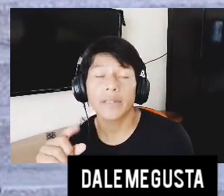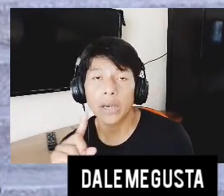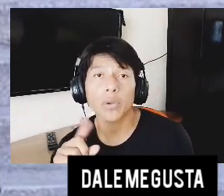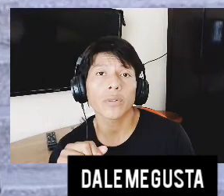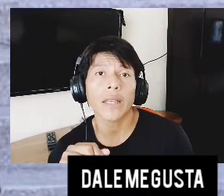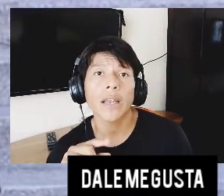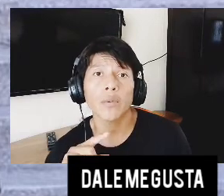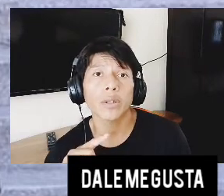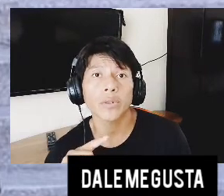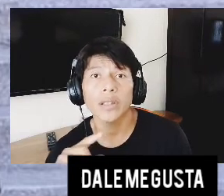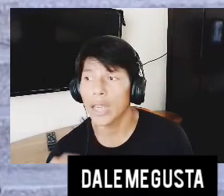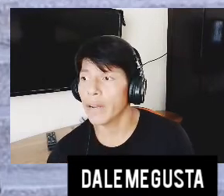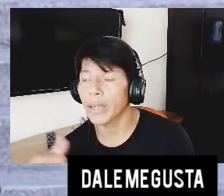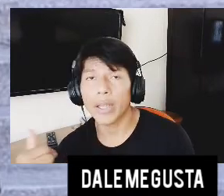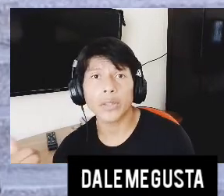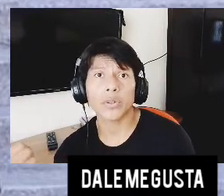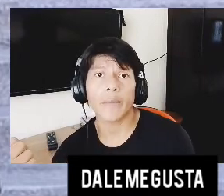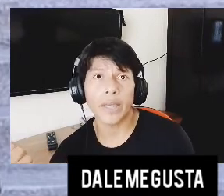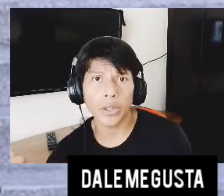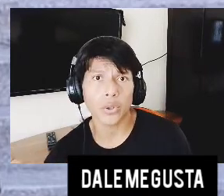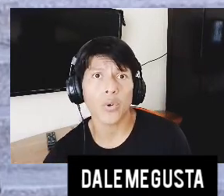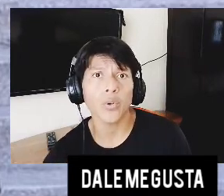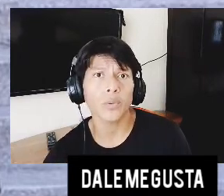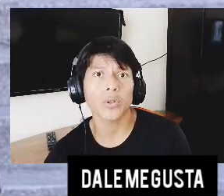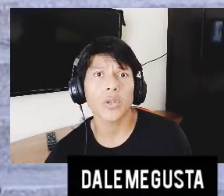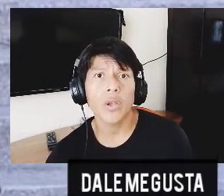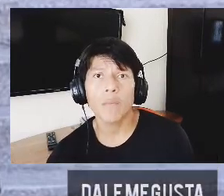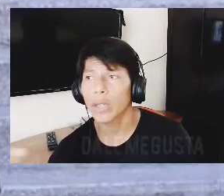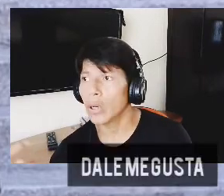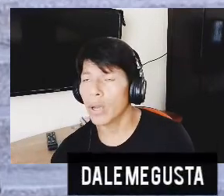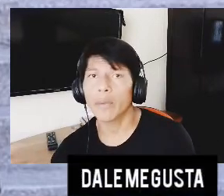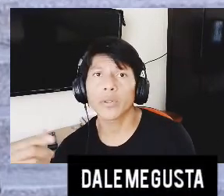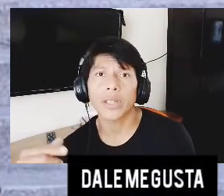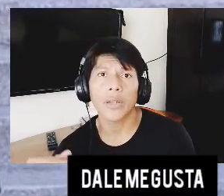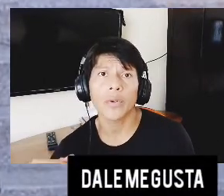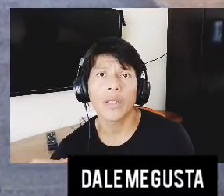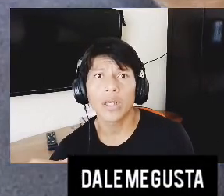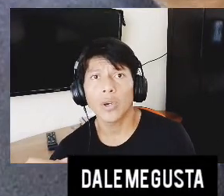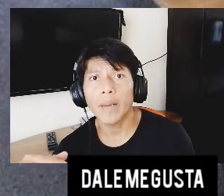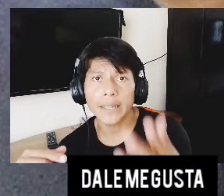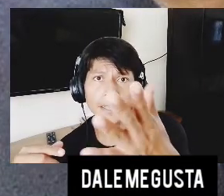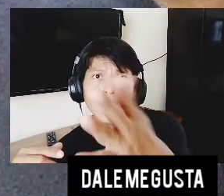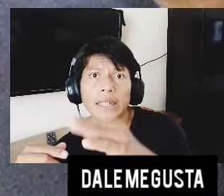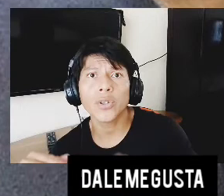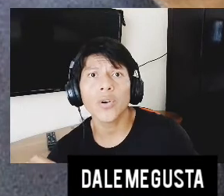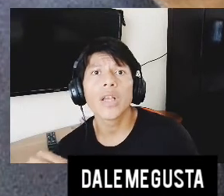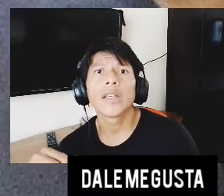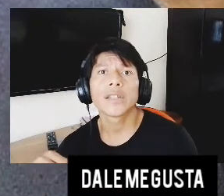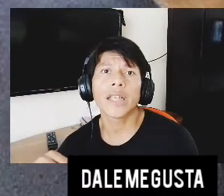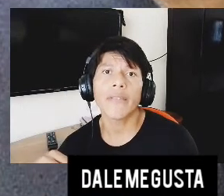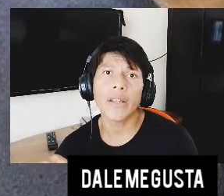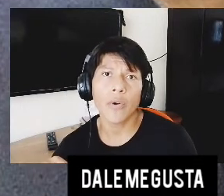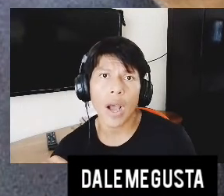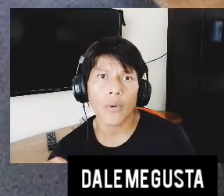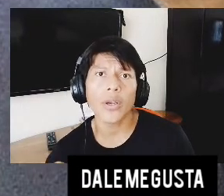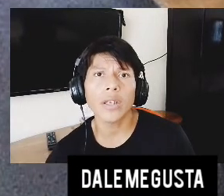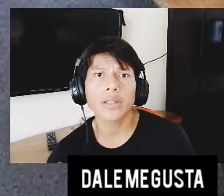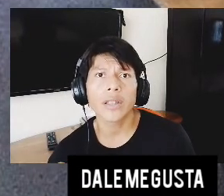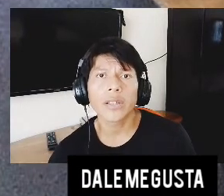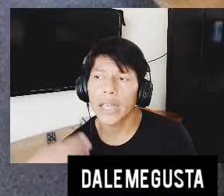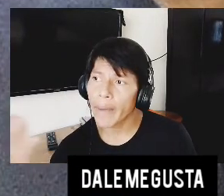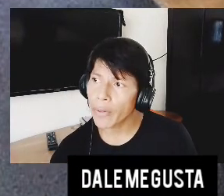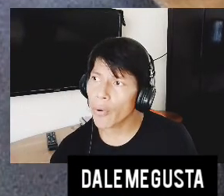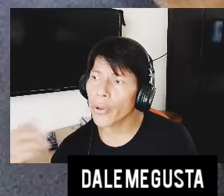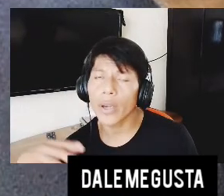va a dar continuidad a la 4T, él va a ayudar a sus amiguitos corruptos, porque lo ha demostrado. Y lo más reciente es con Silvano